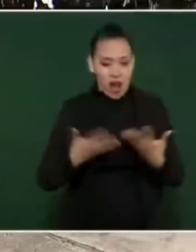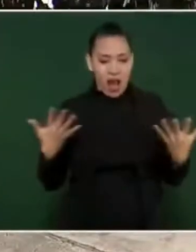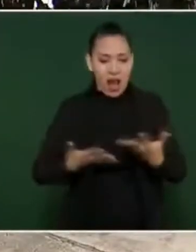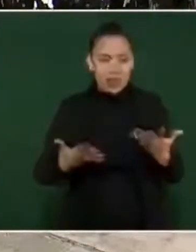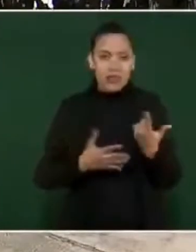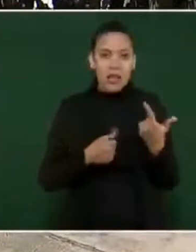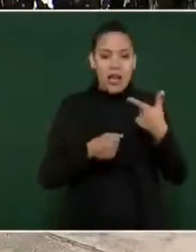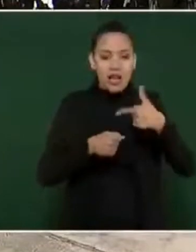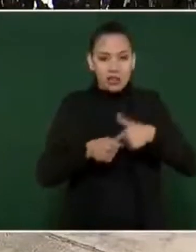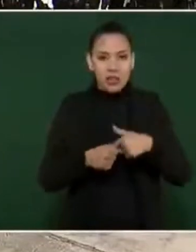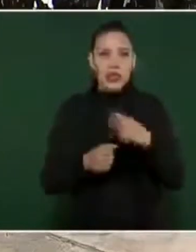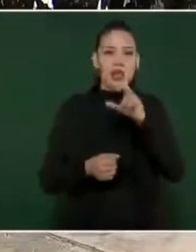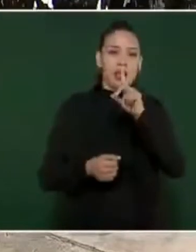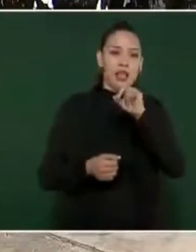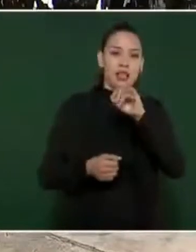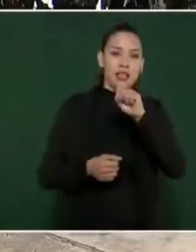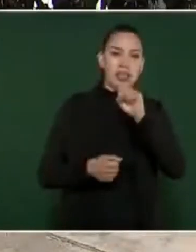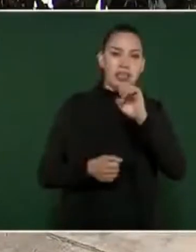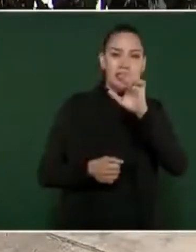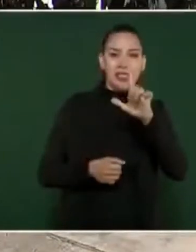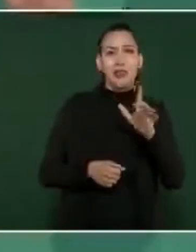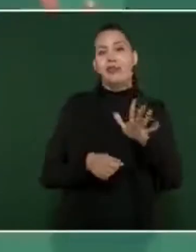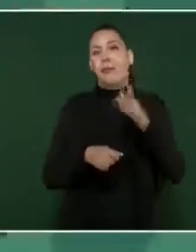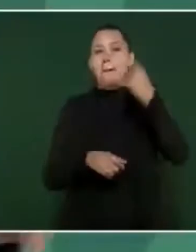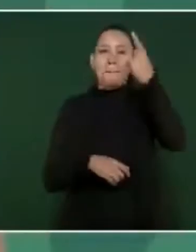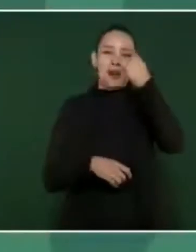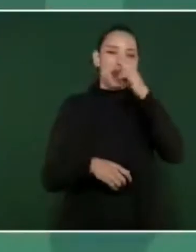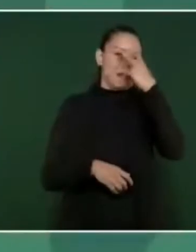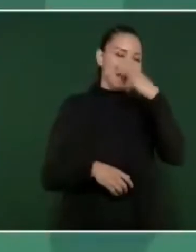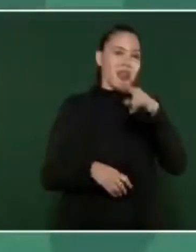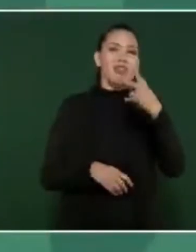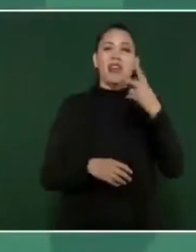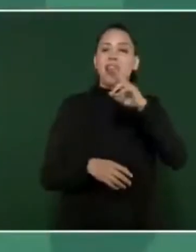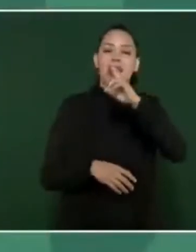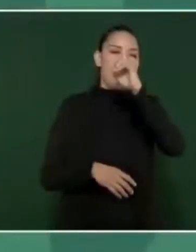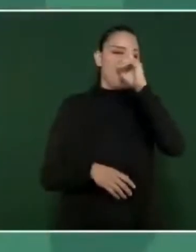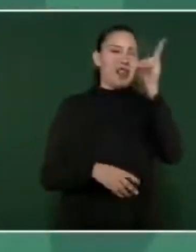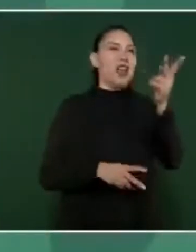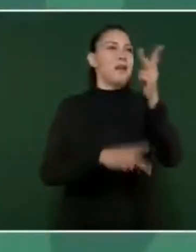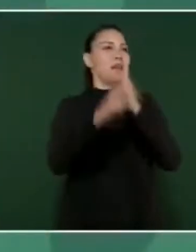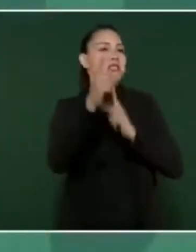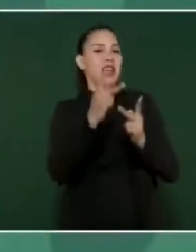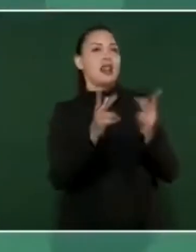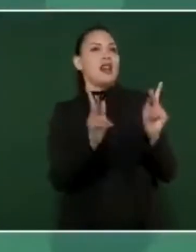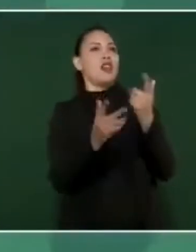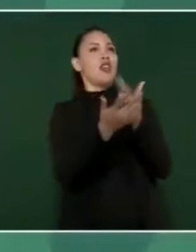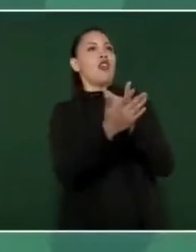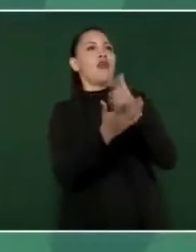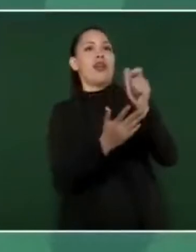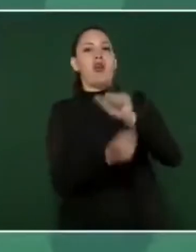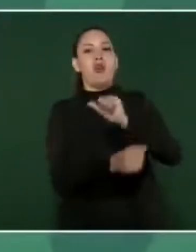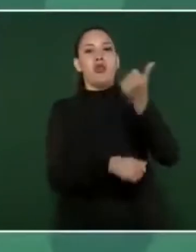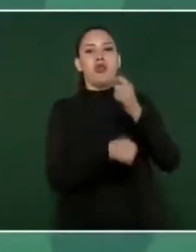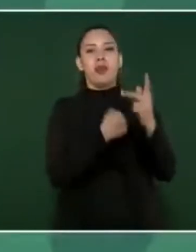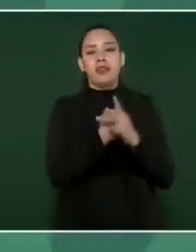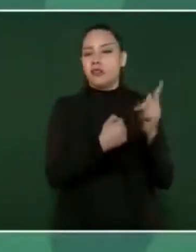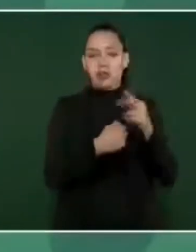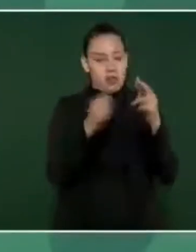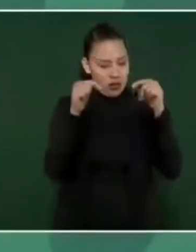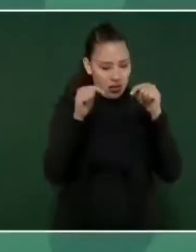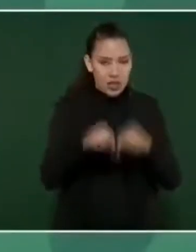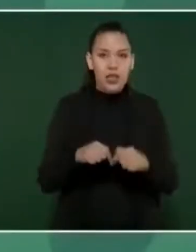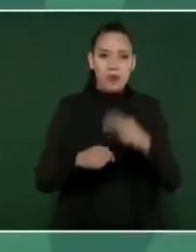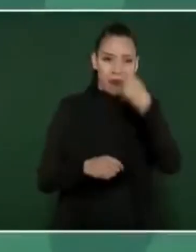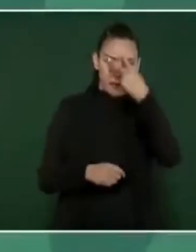mucho, porque cuando menos se garantiza que no aumente el precio.